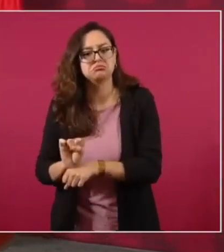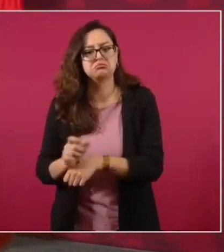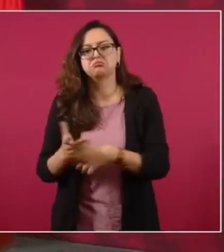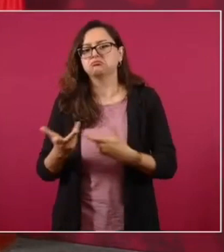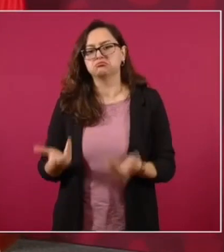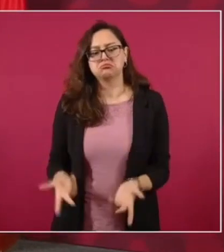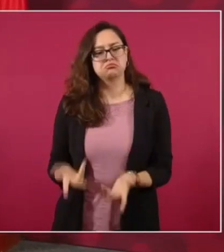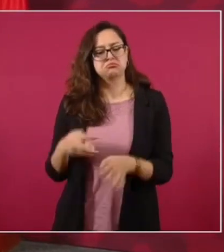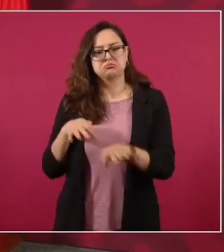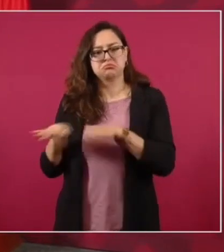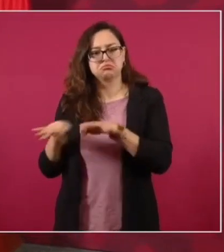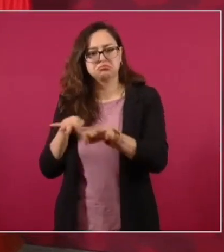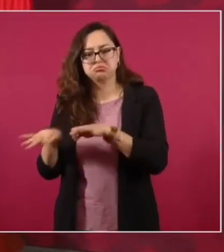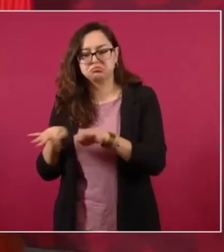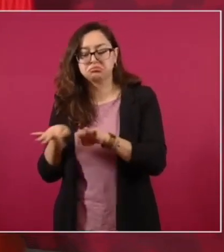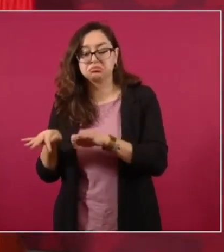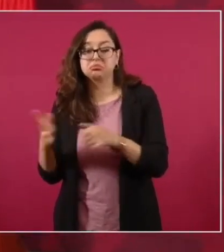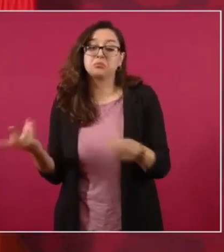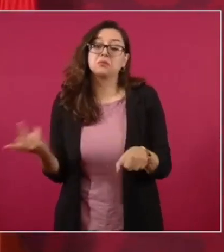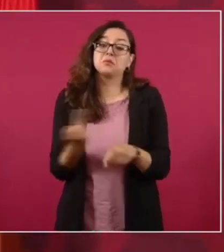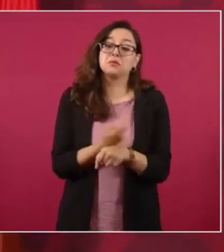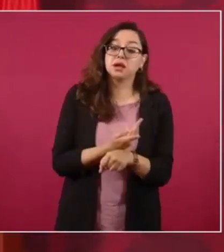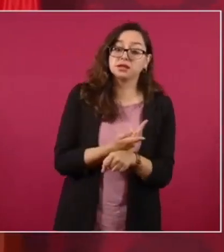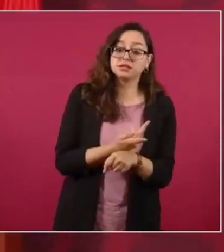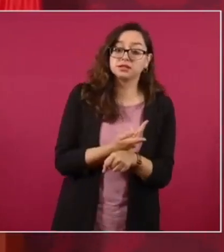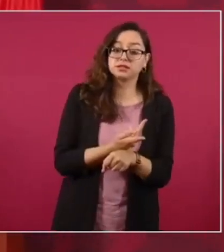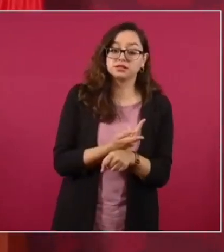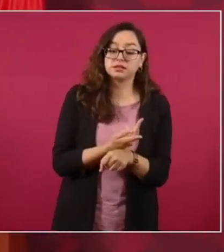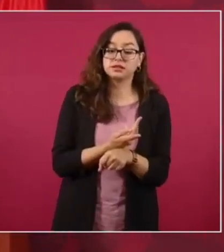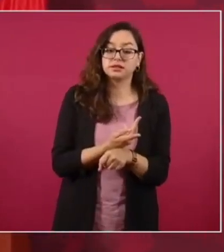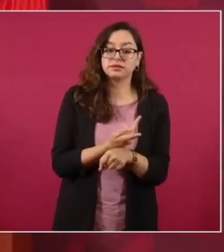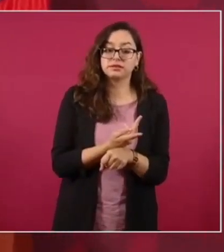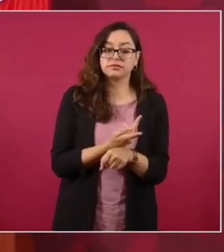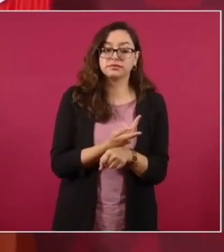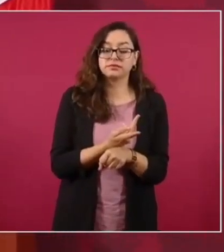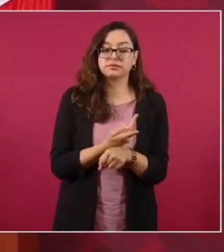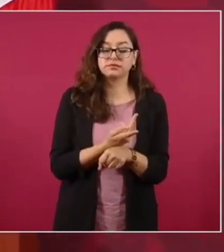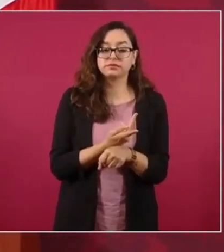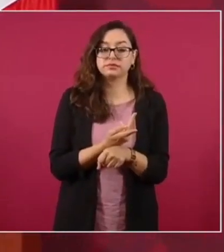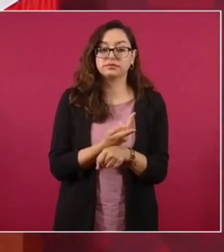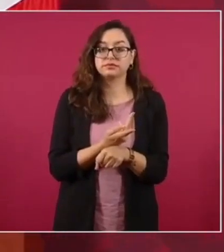hay seguramente es